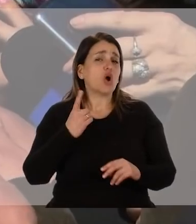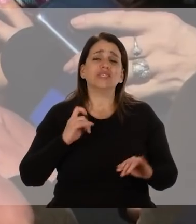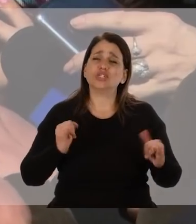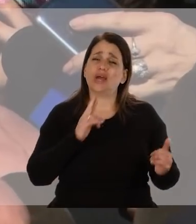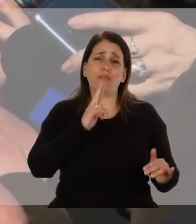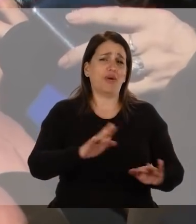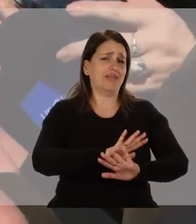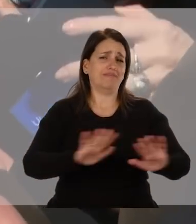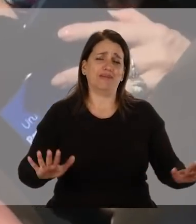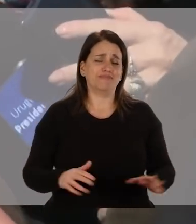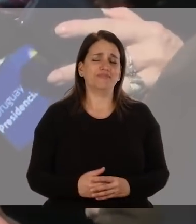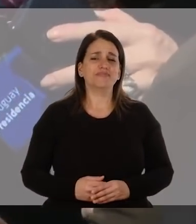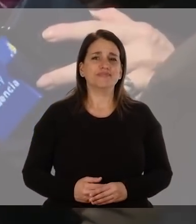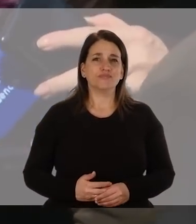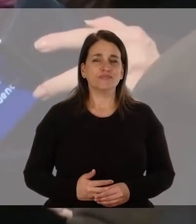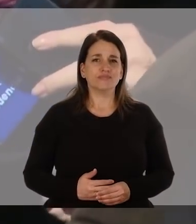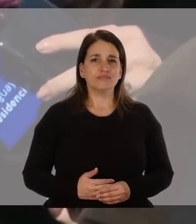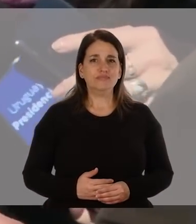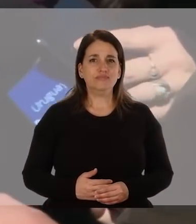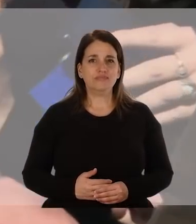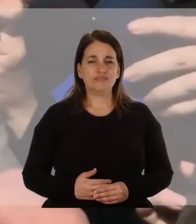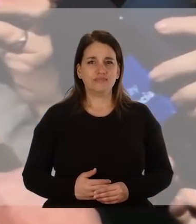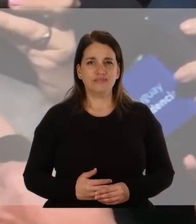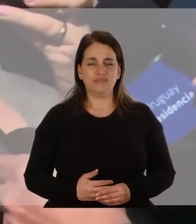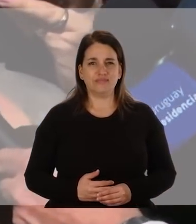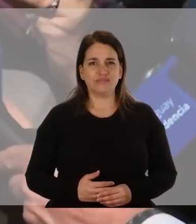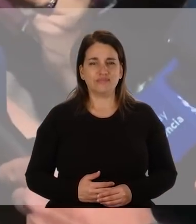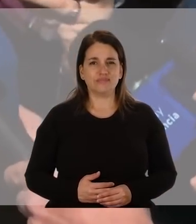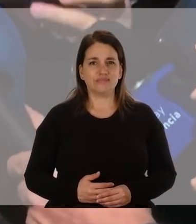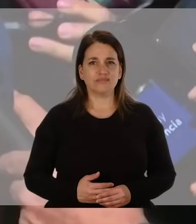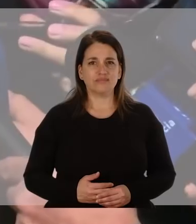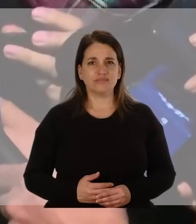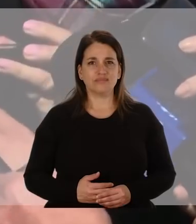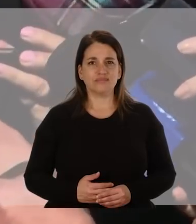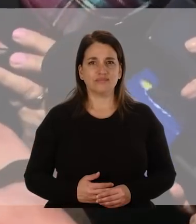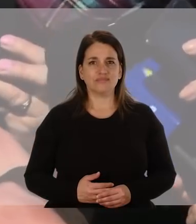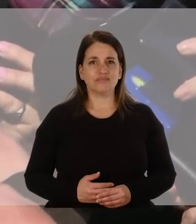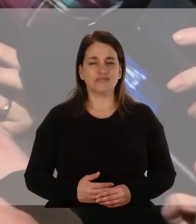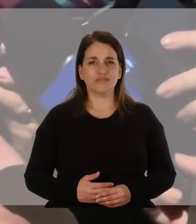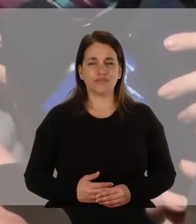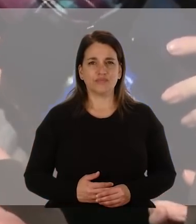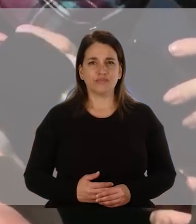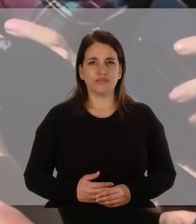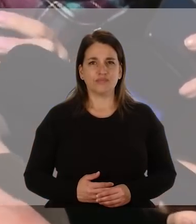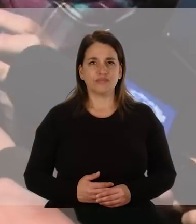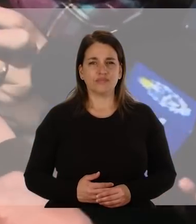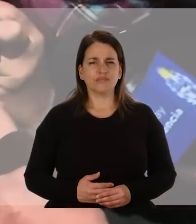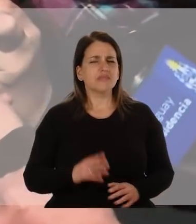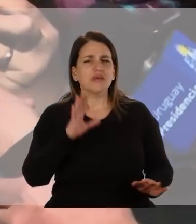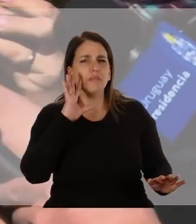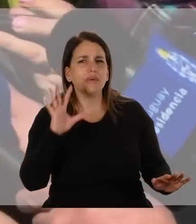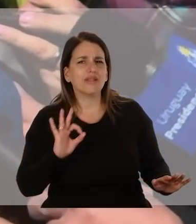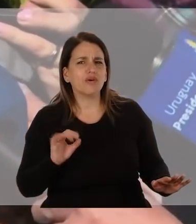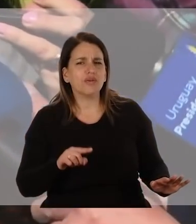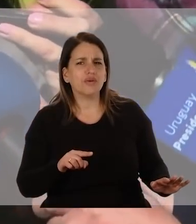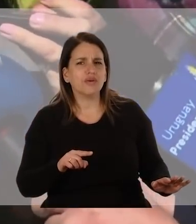los colegas y ya la contesté ayer. ¿Qué queda lo de la Suprema Corte de Justicia en cuanto a una moña puedo hacer. El cierre de